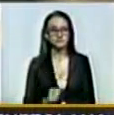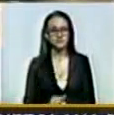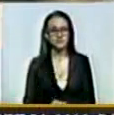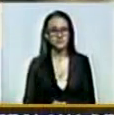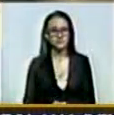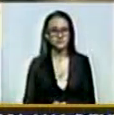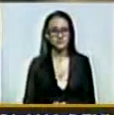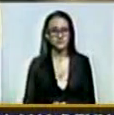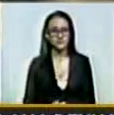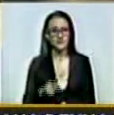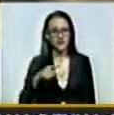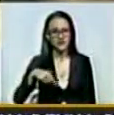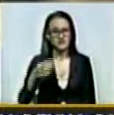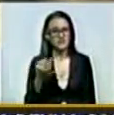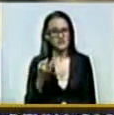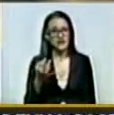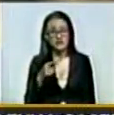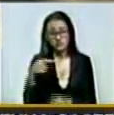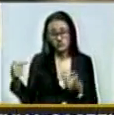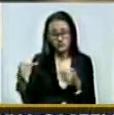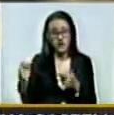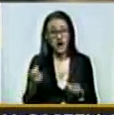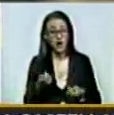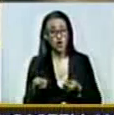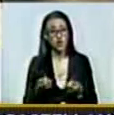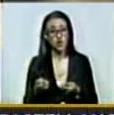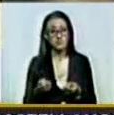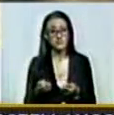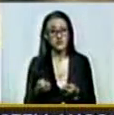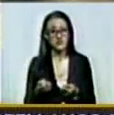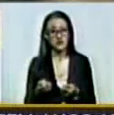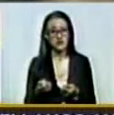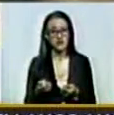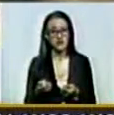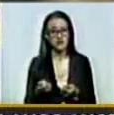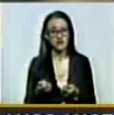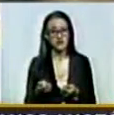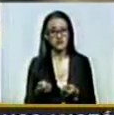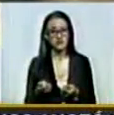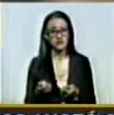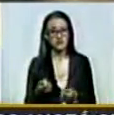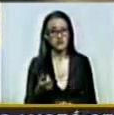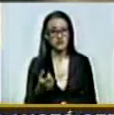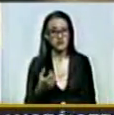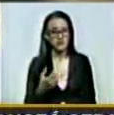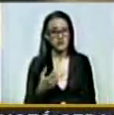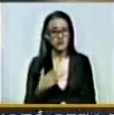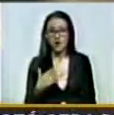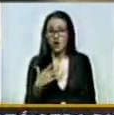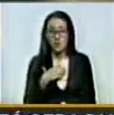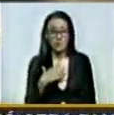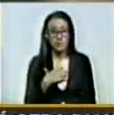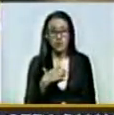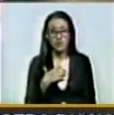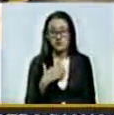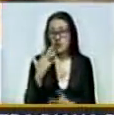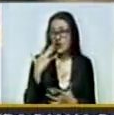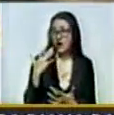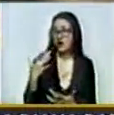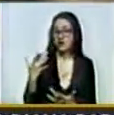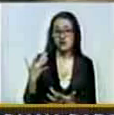Es una declaración de guerra económica frente a la cual no podemos reaccionar de